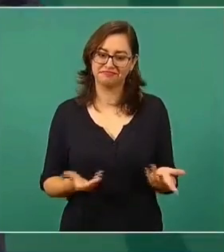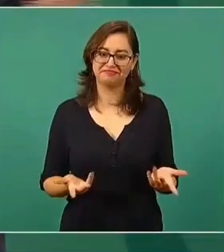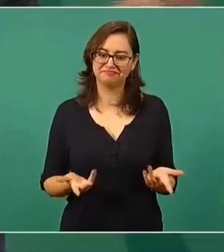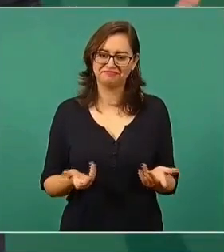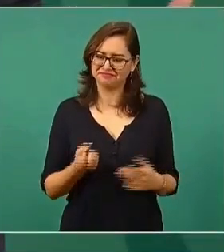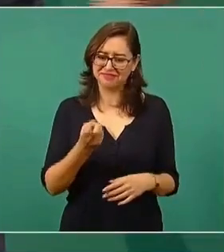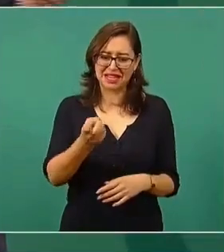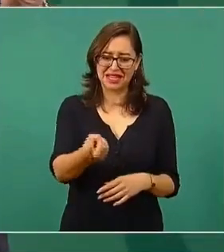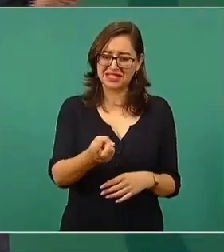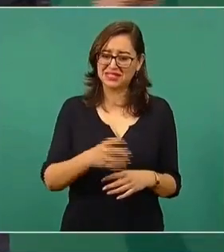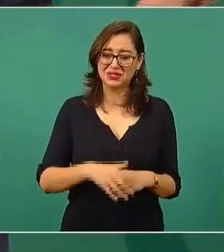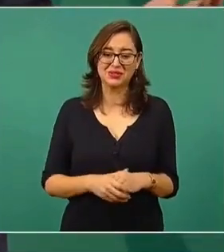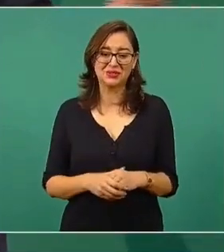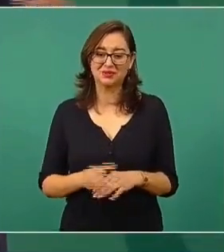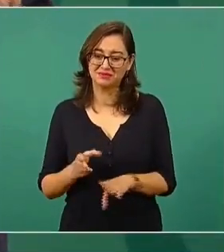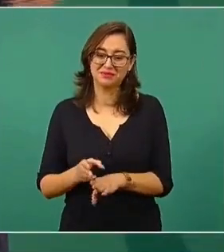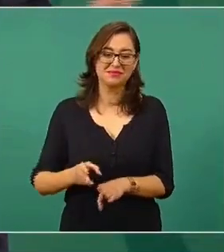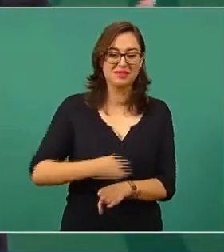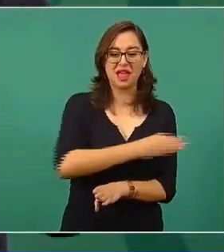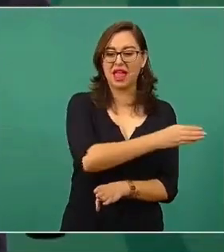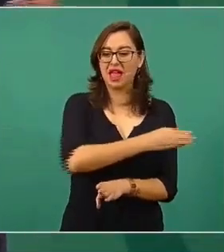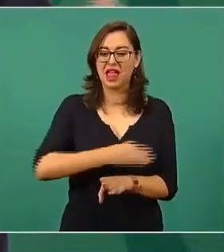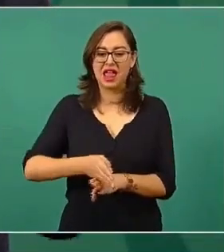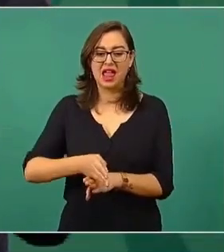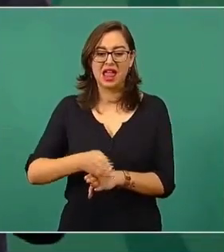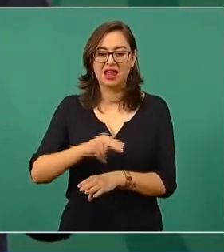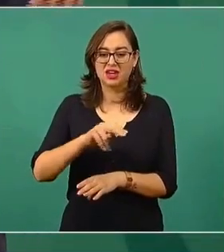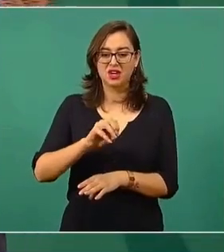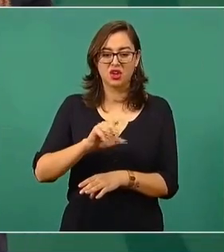porque el neoliberalismo